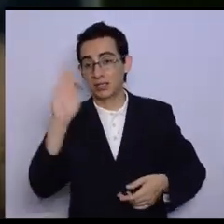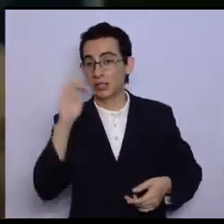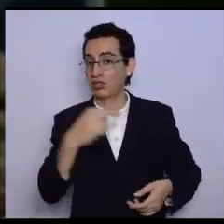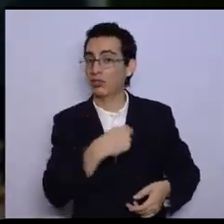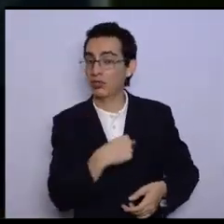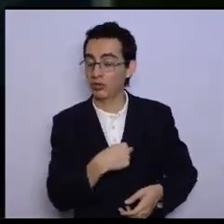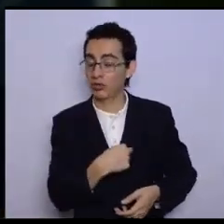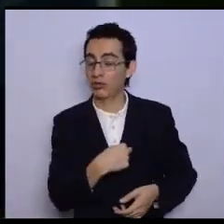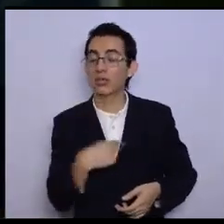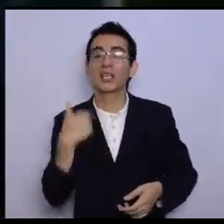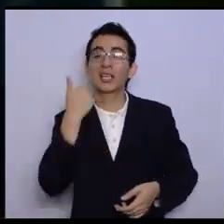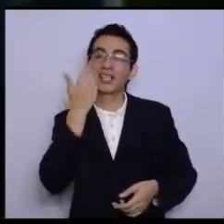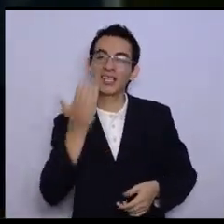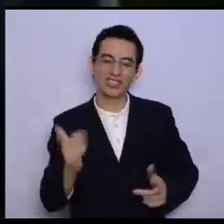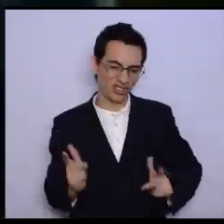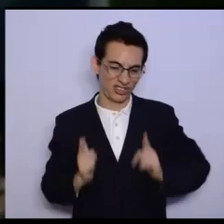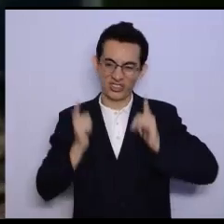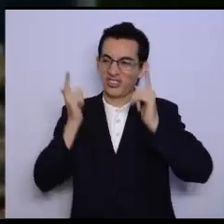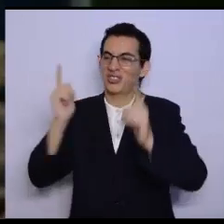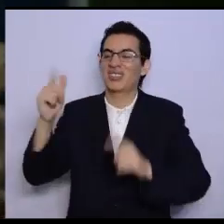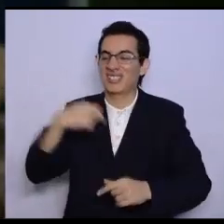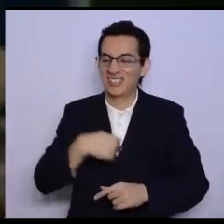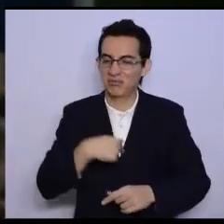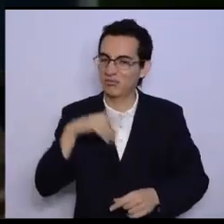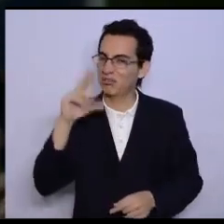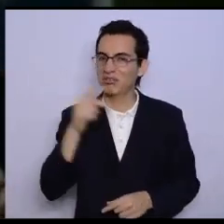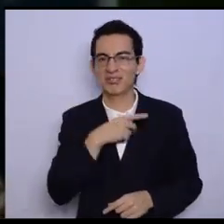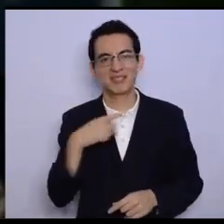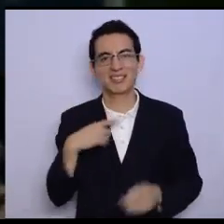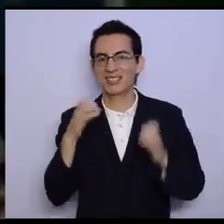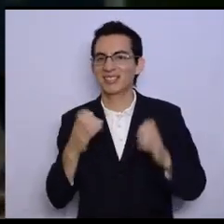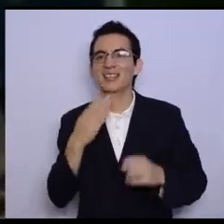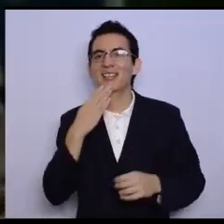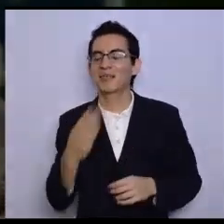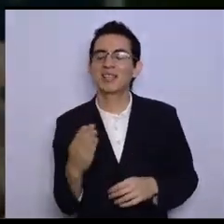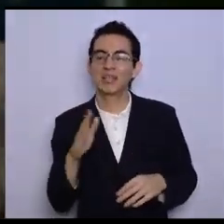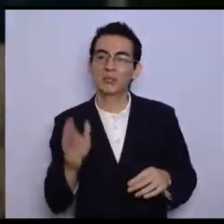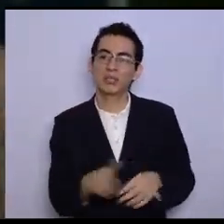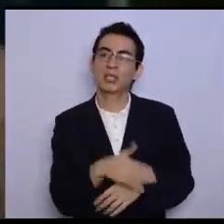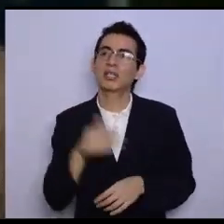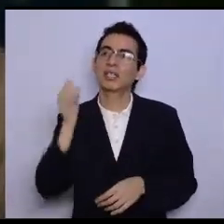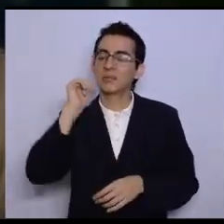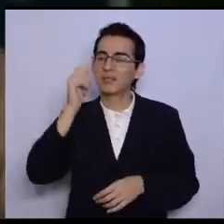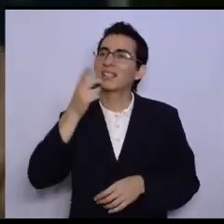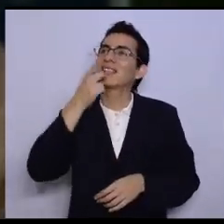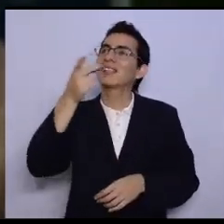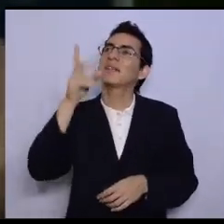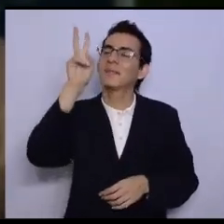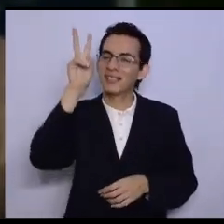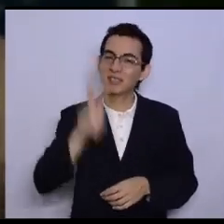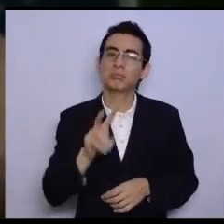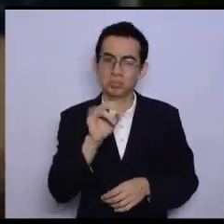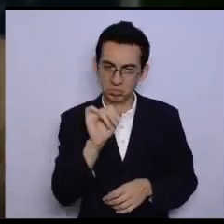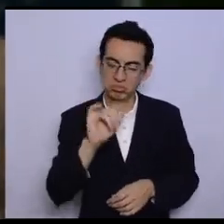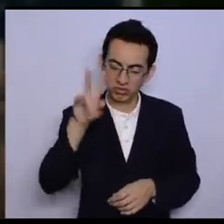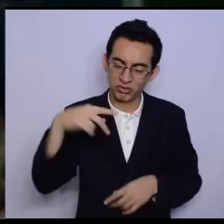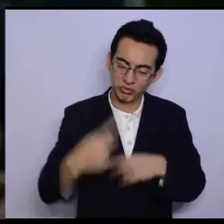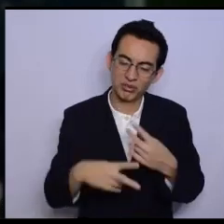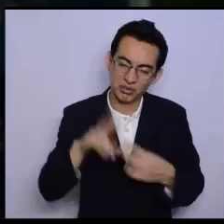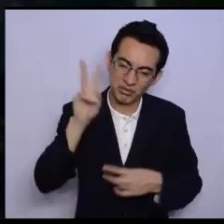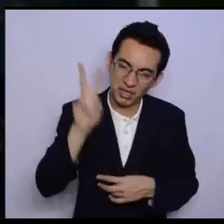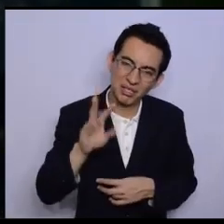sería insensato, porque diría la verdad. O sea, que sí fue efectivamente arrebatado al